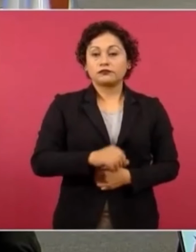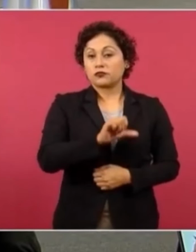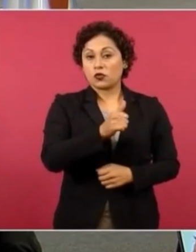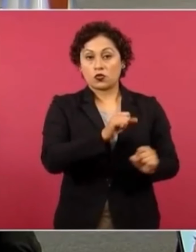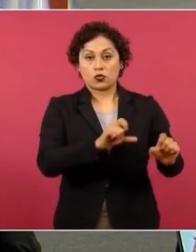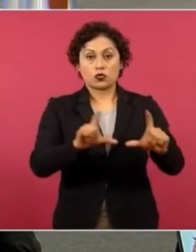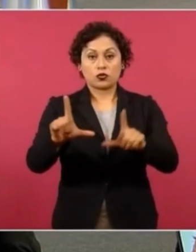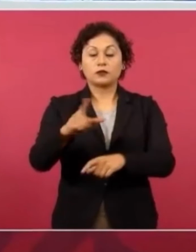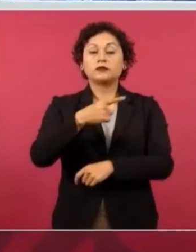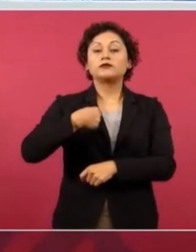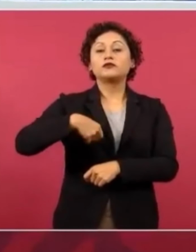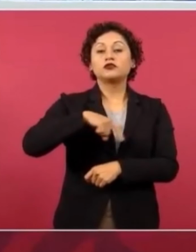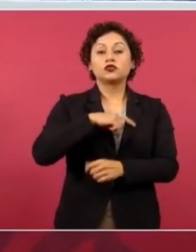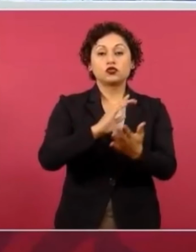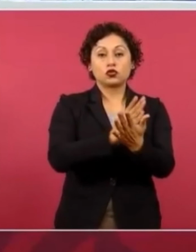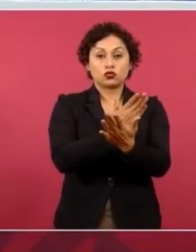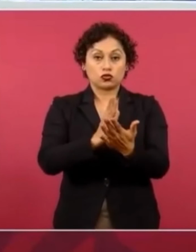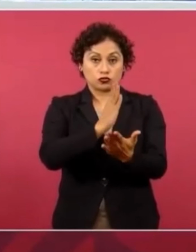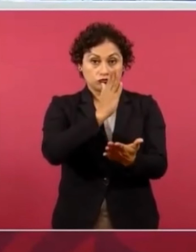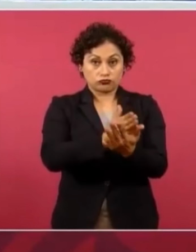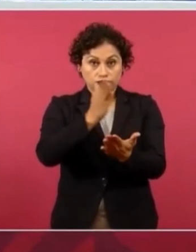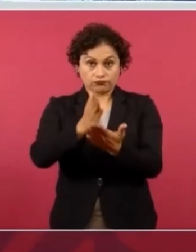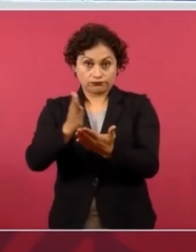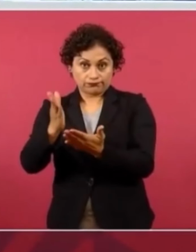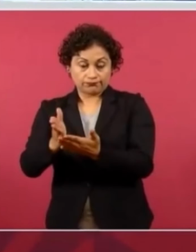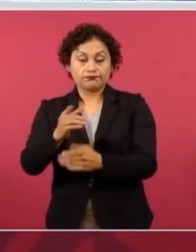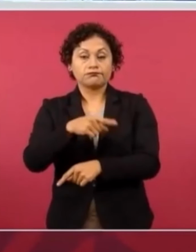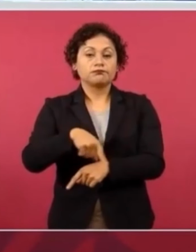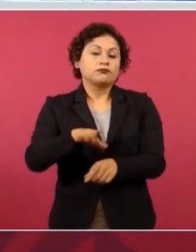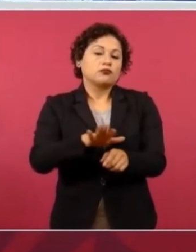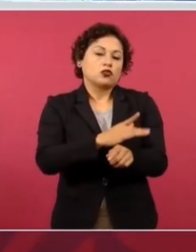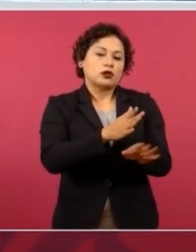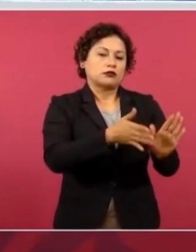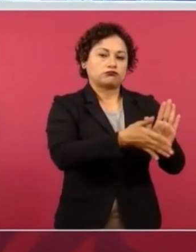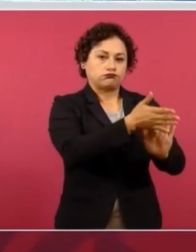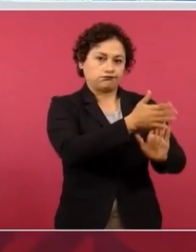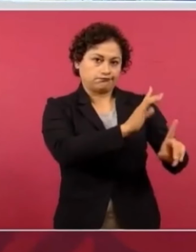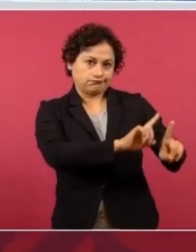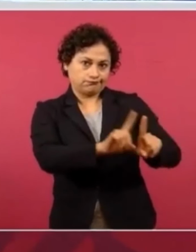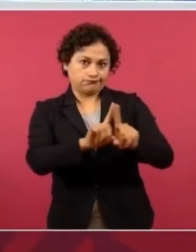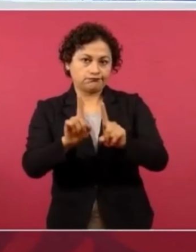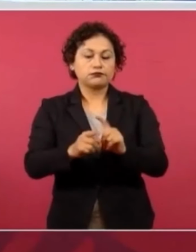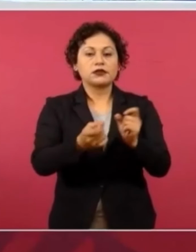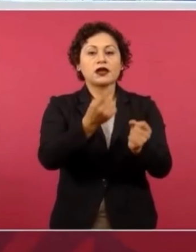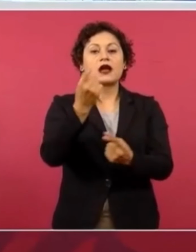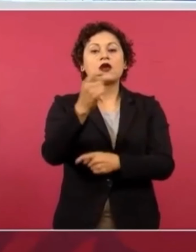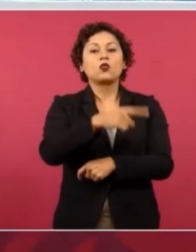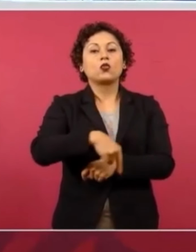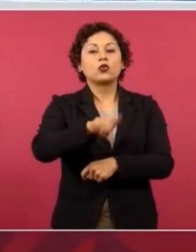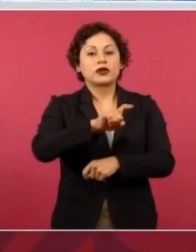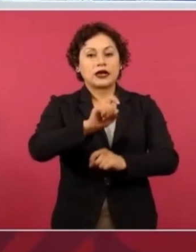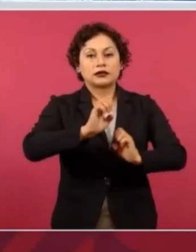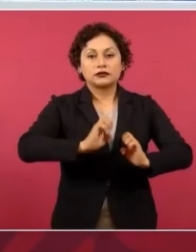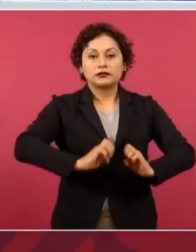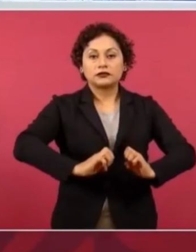Lo dividimos por las características de la construcción. Hay una parte que son estructuras metálicas. La estación